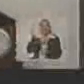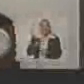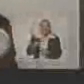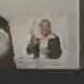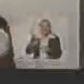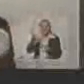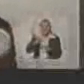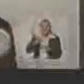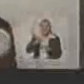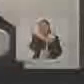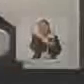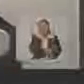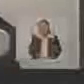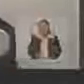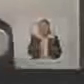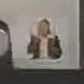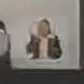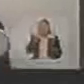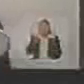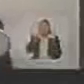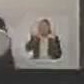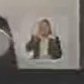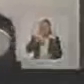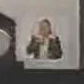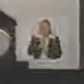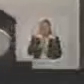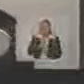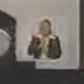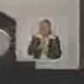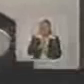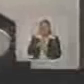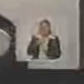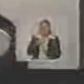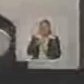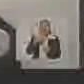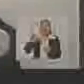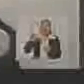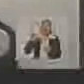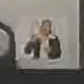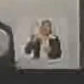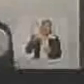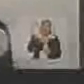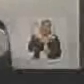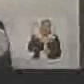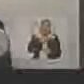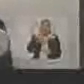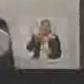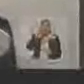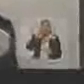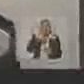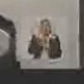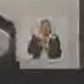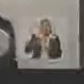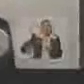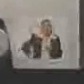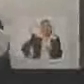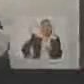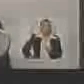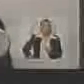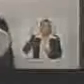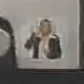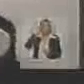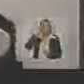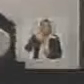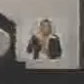avalan mi trabajo. 20 años en el sector privado, 20 años en el sector público y 6 de ellos dentro